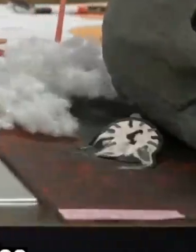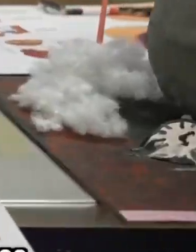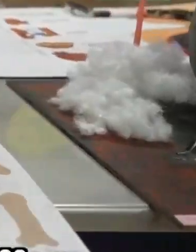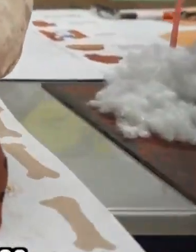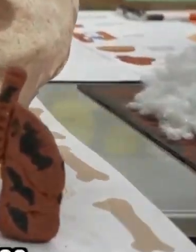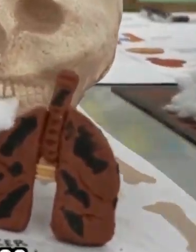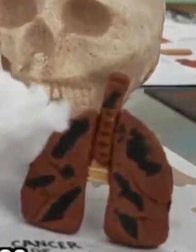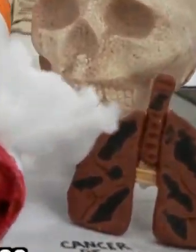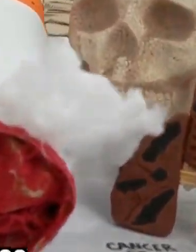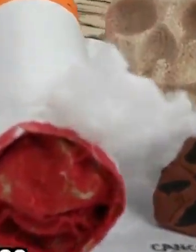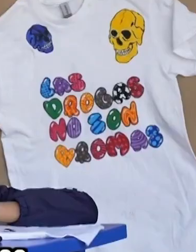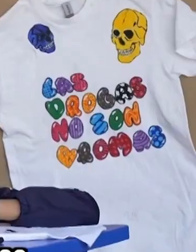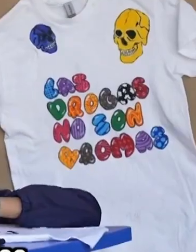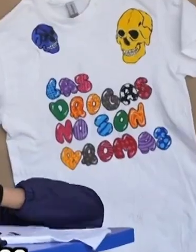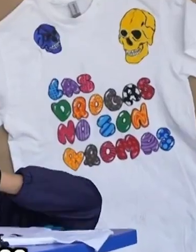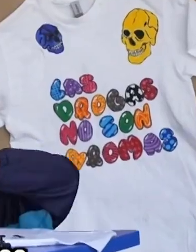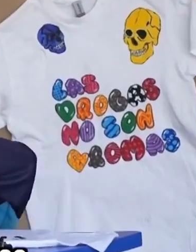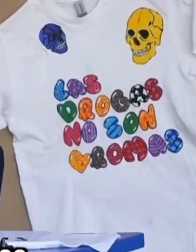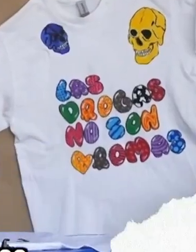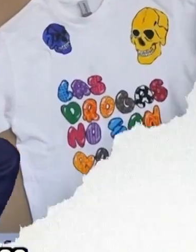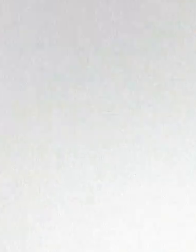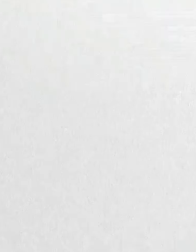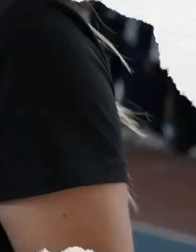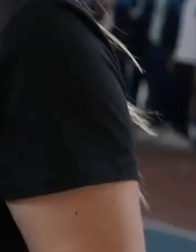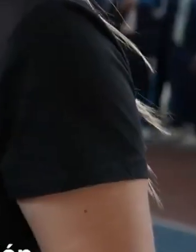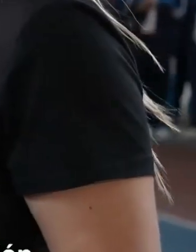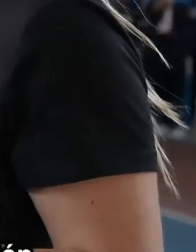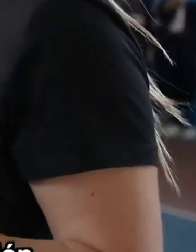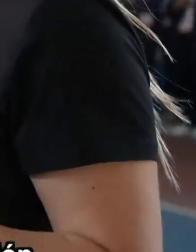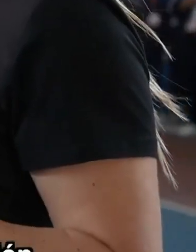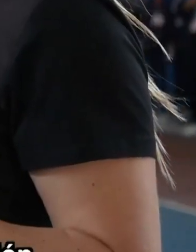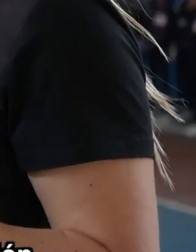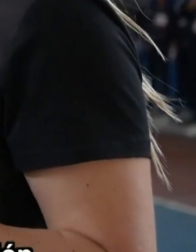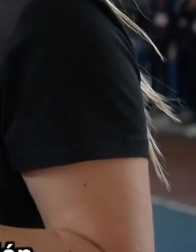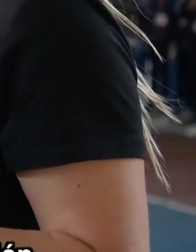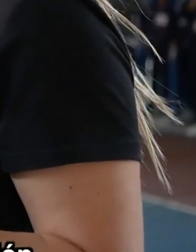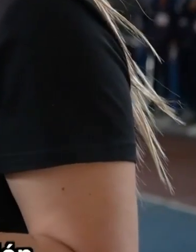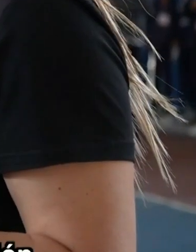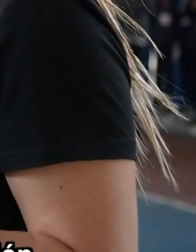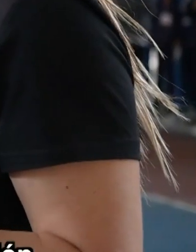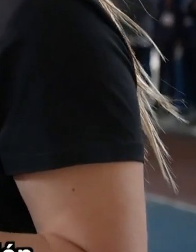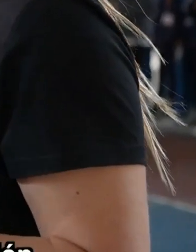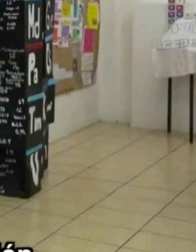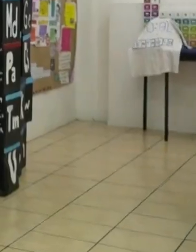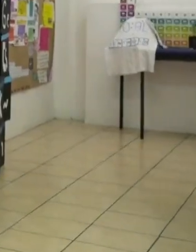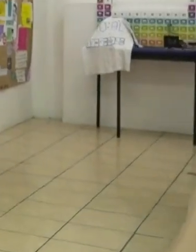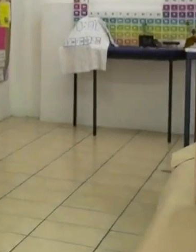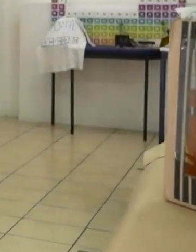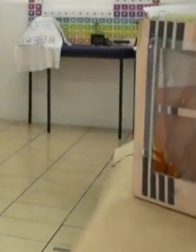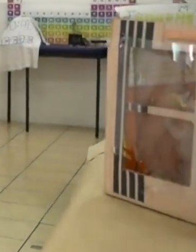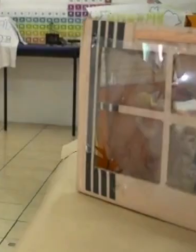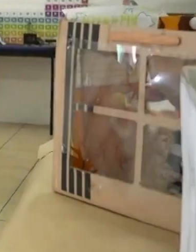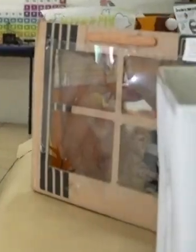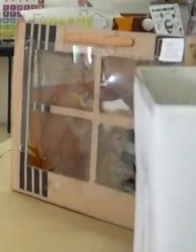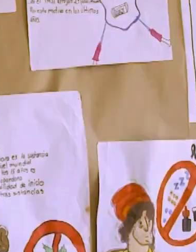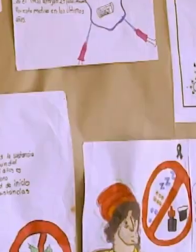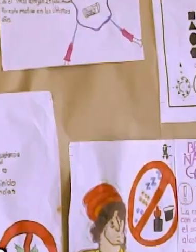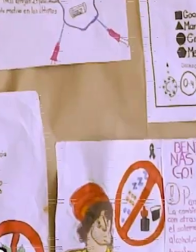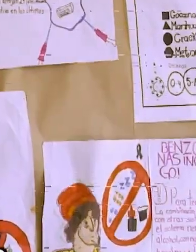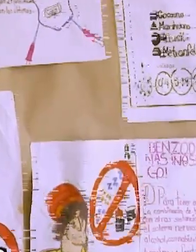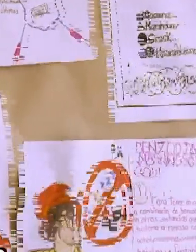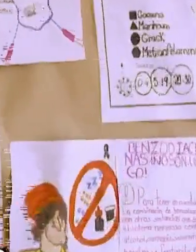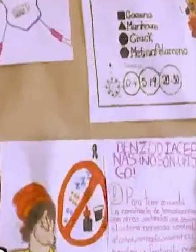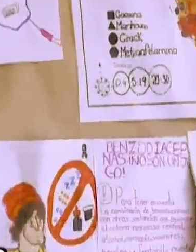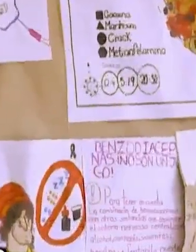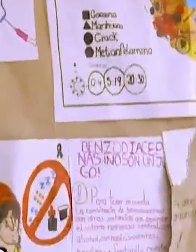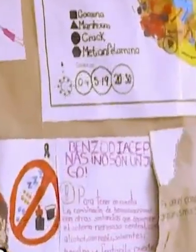ella, apoyarla en sus tareas y sacarla de sus dudas. Y agradecí a los maestros por la preocupación que tienen con nuestros niños